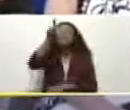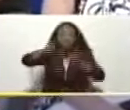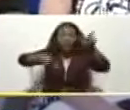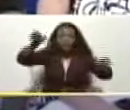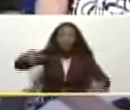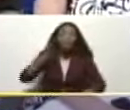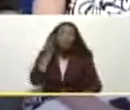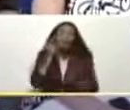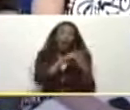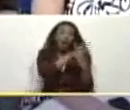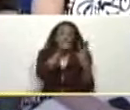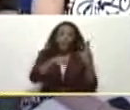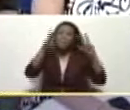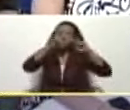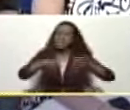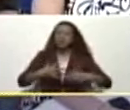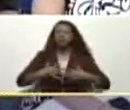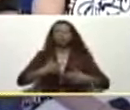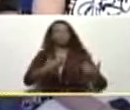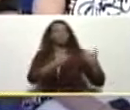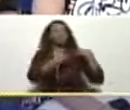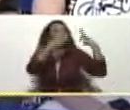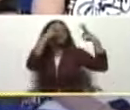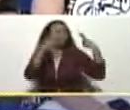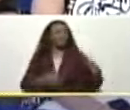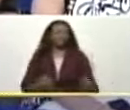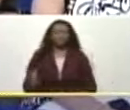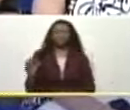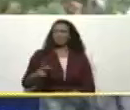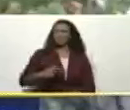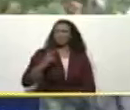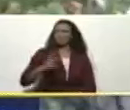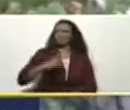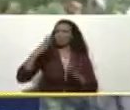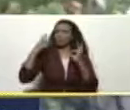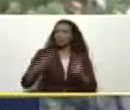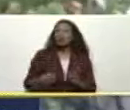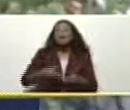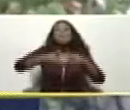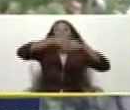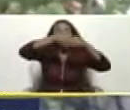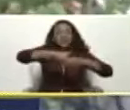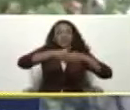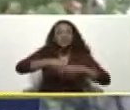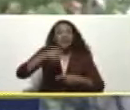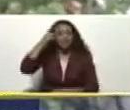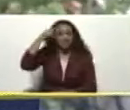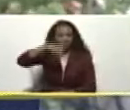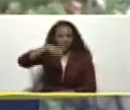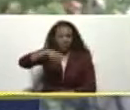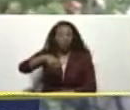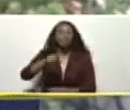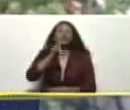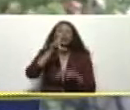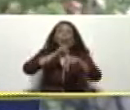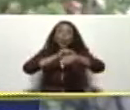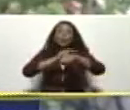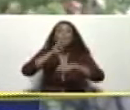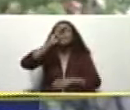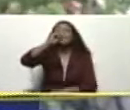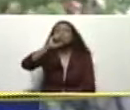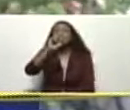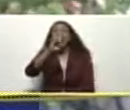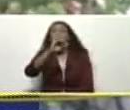mujeres destacadas de la investigación científica nacional que nos acompañan, que las vamos a presentar el día de hoy. La doctora María